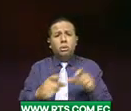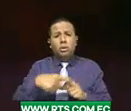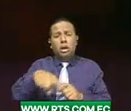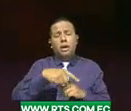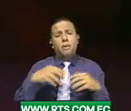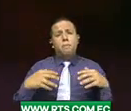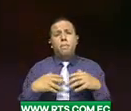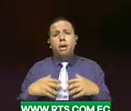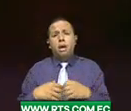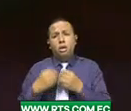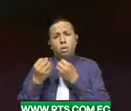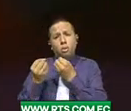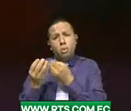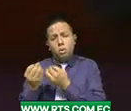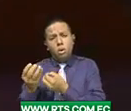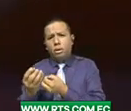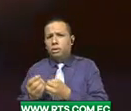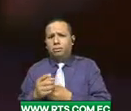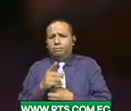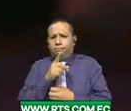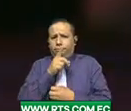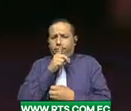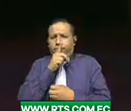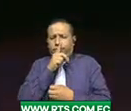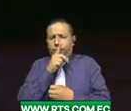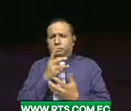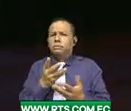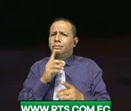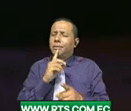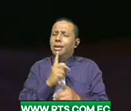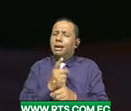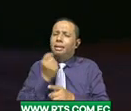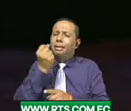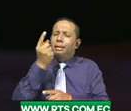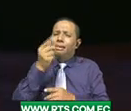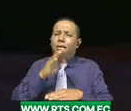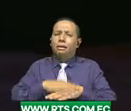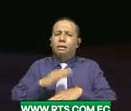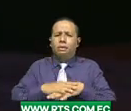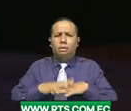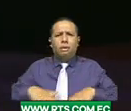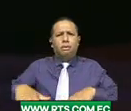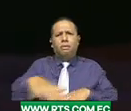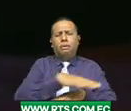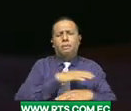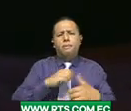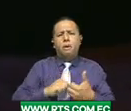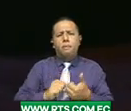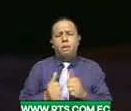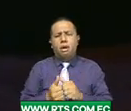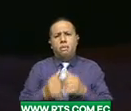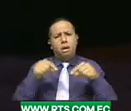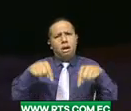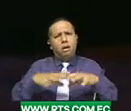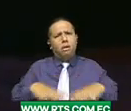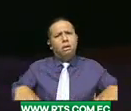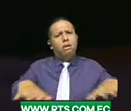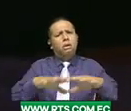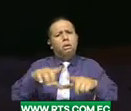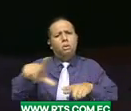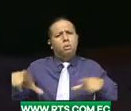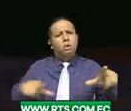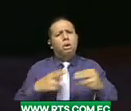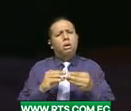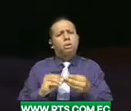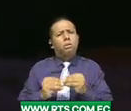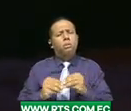mucha información, y es entendible, pues, con los últimos hechos violentos que se han suscitado en la ciudad de Guayaquil, en la zona 8 más que nada, pues este